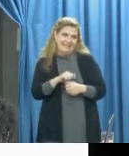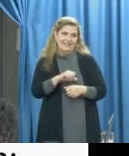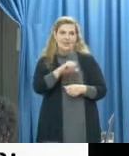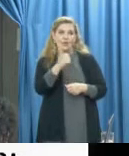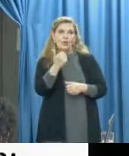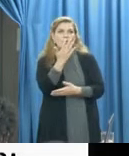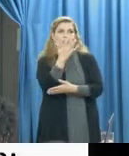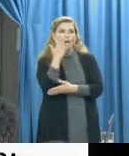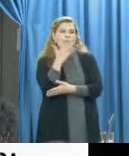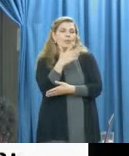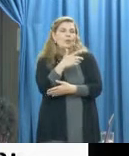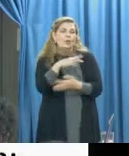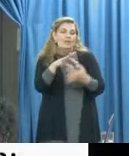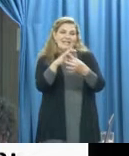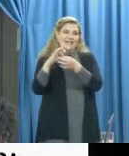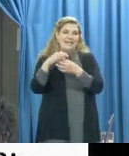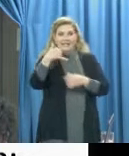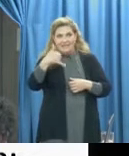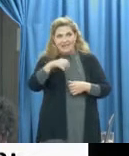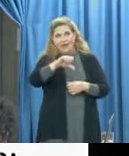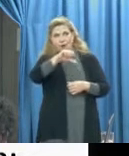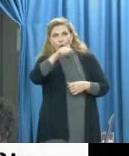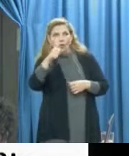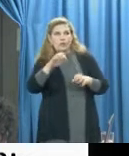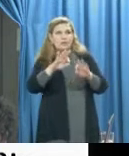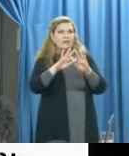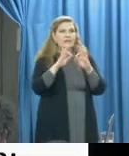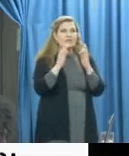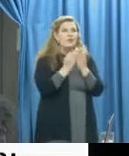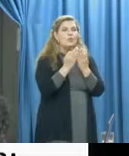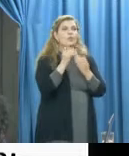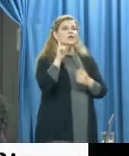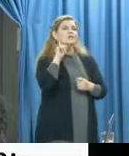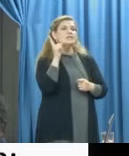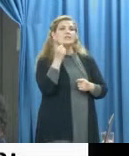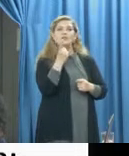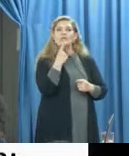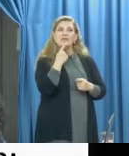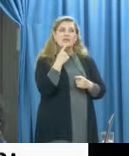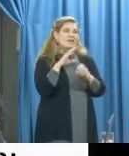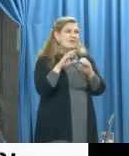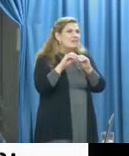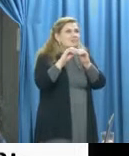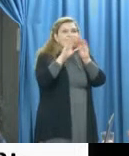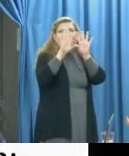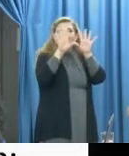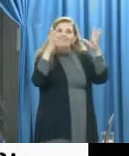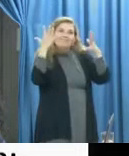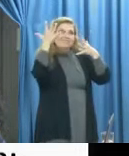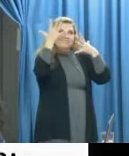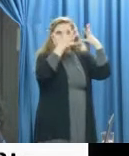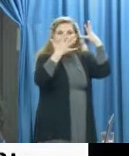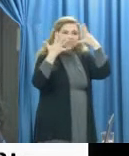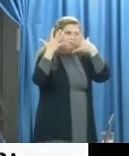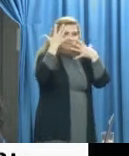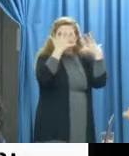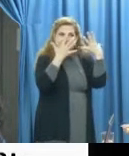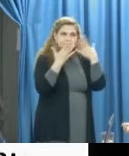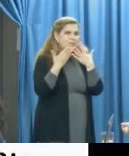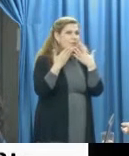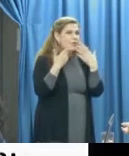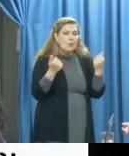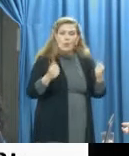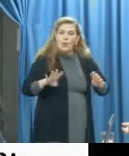Y. Y hay otras formas de sordera que no está muy claro porque no hay